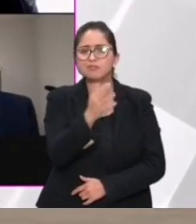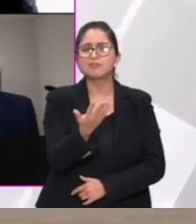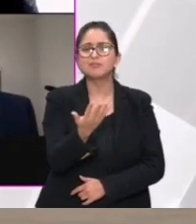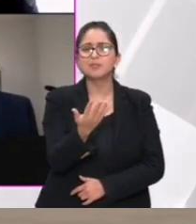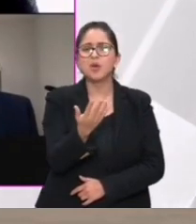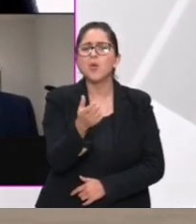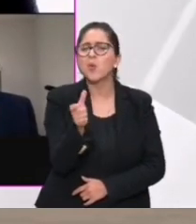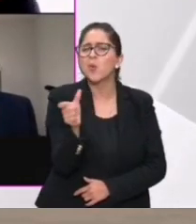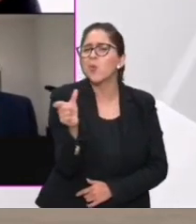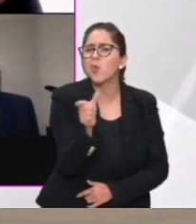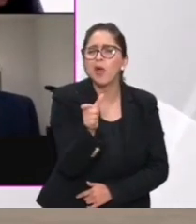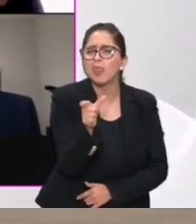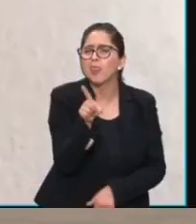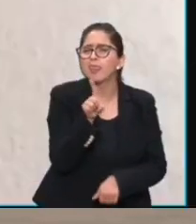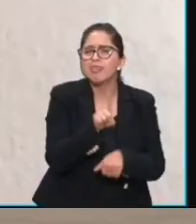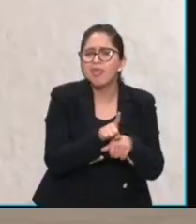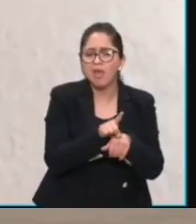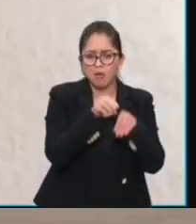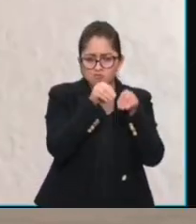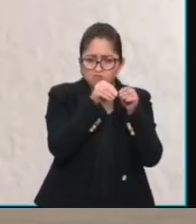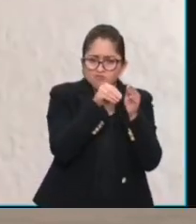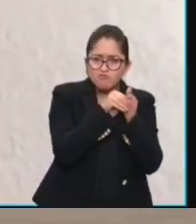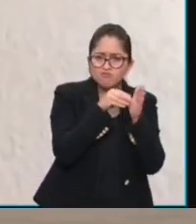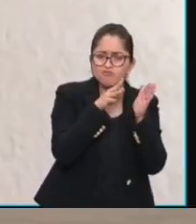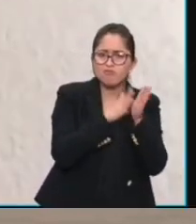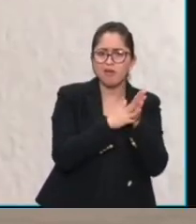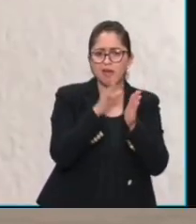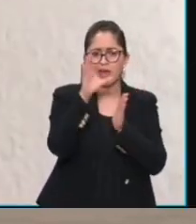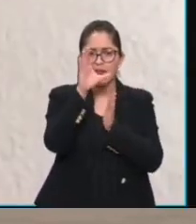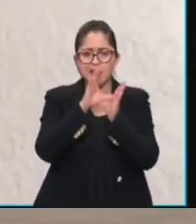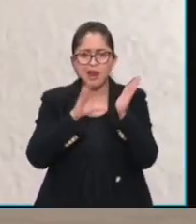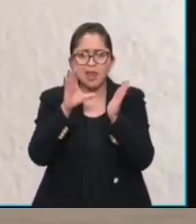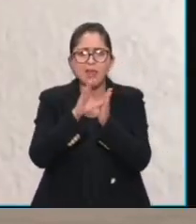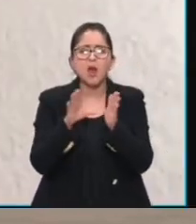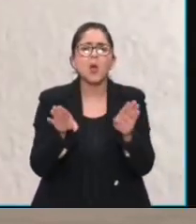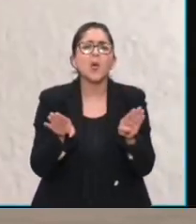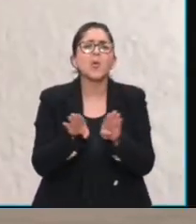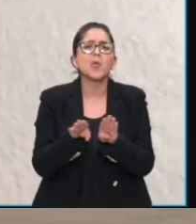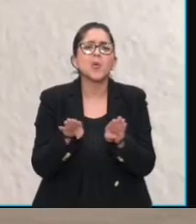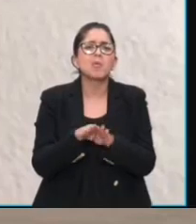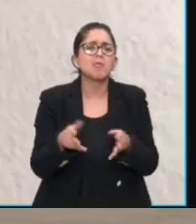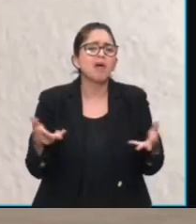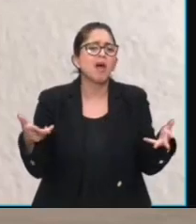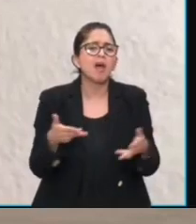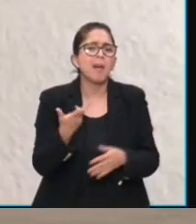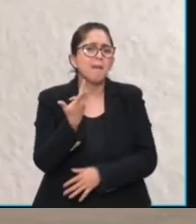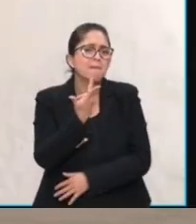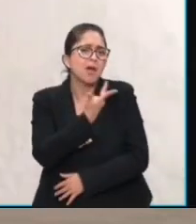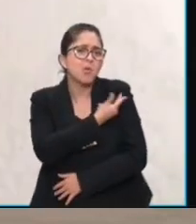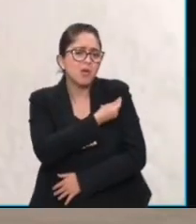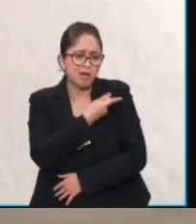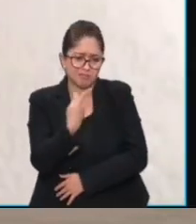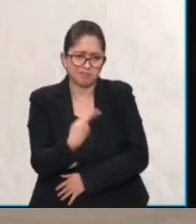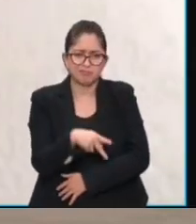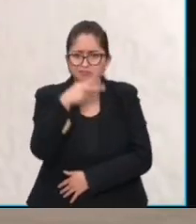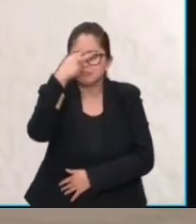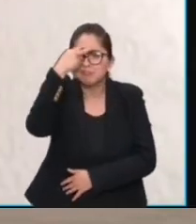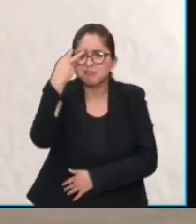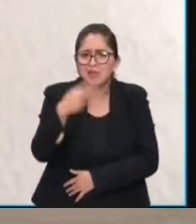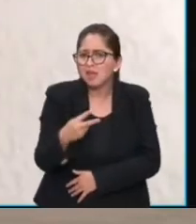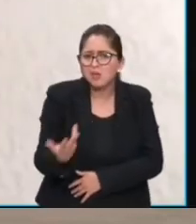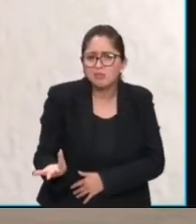a dar a conocer un calendario de realmente de cómo se va a llevar a cabo la vacunación en todo el país. Es